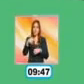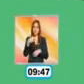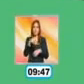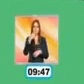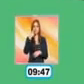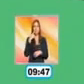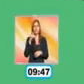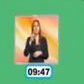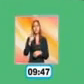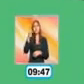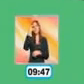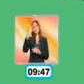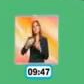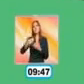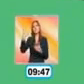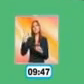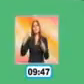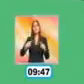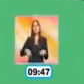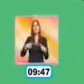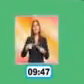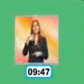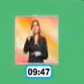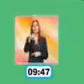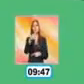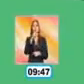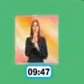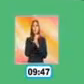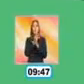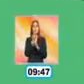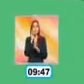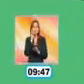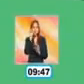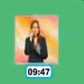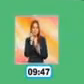anteriores conductas, que de alguna manera alguien toma tu información o